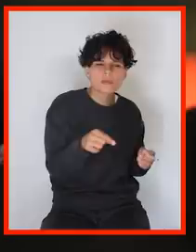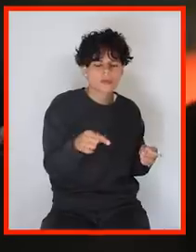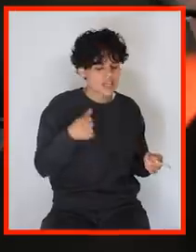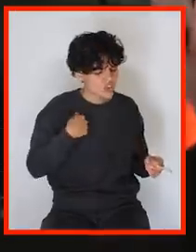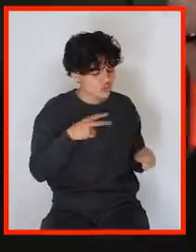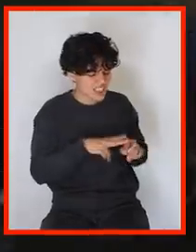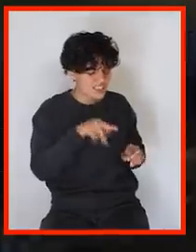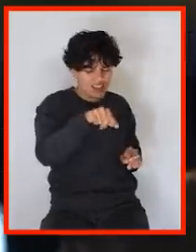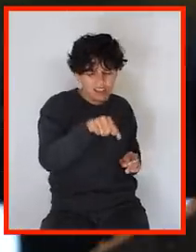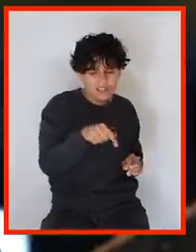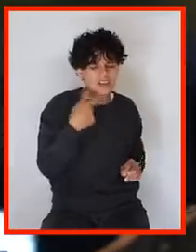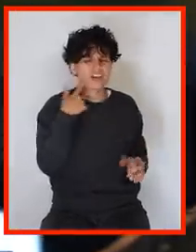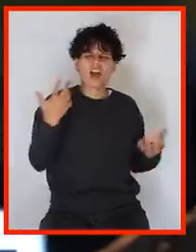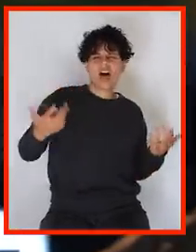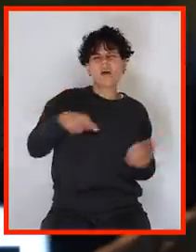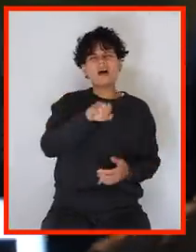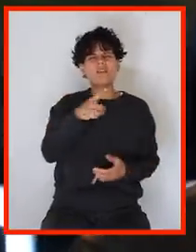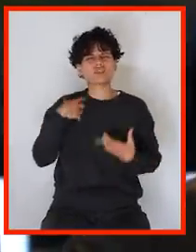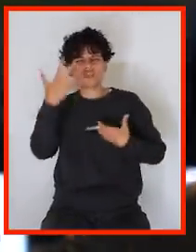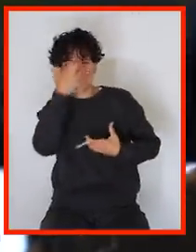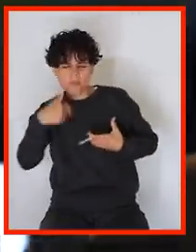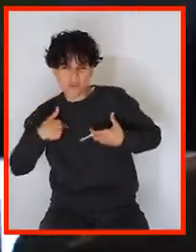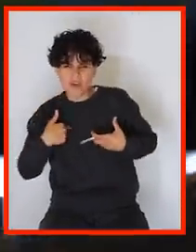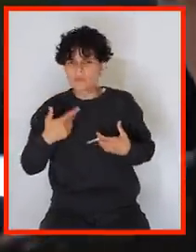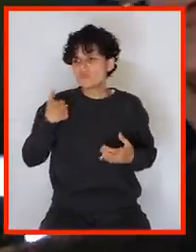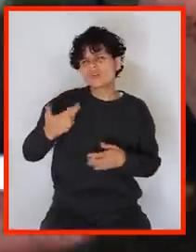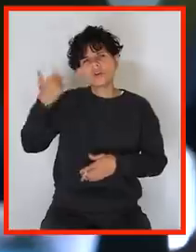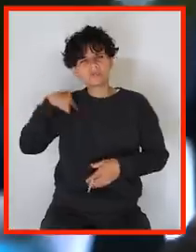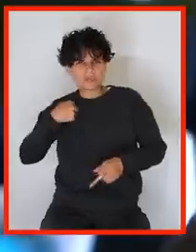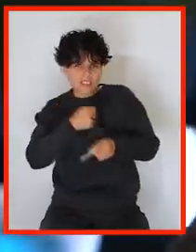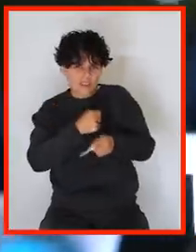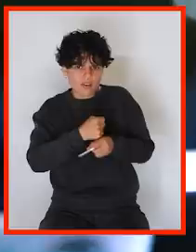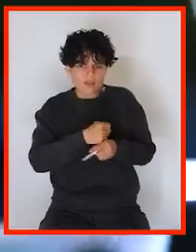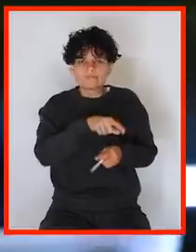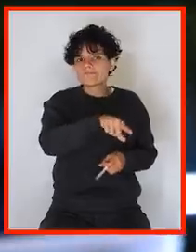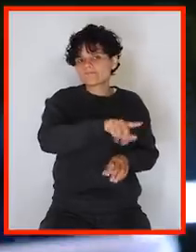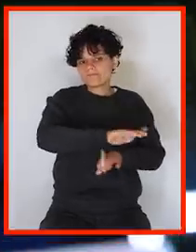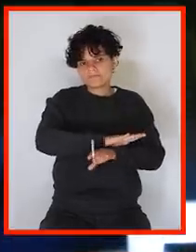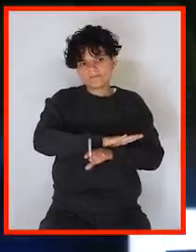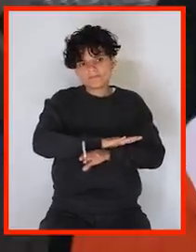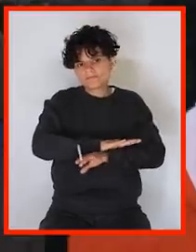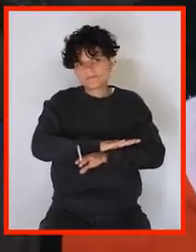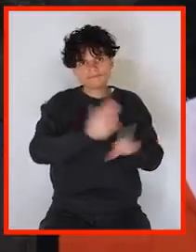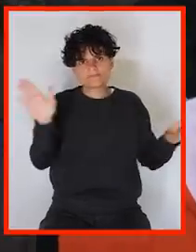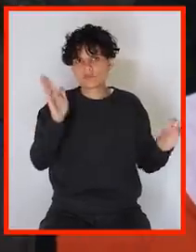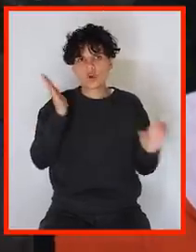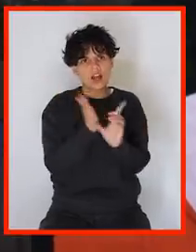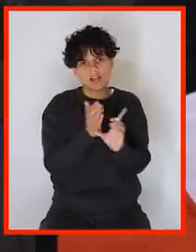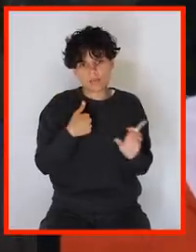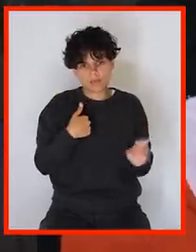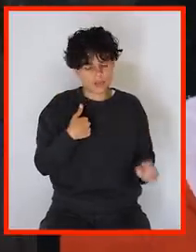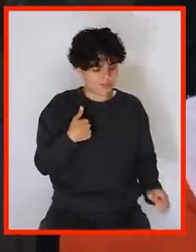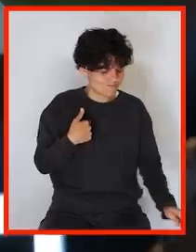dijo, no, ¿cómo deciste eso? Y fue así, puta, era mi pega. No, si ahí nomás con vos, bloqueado. ¿Y